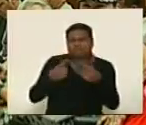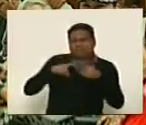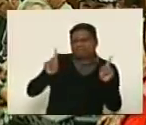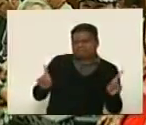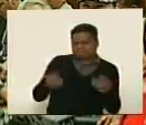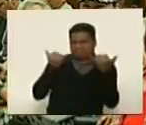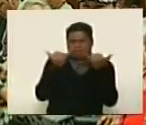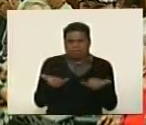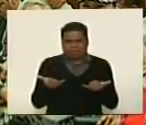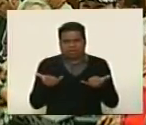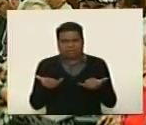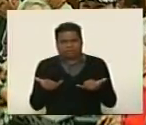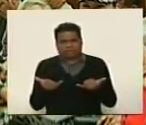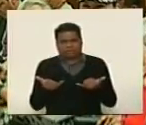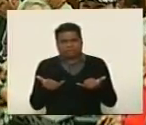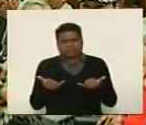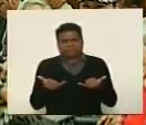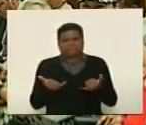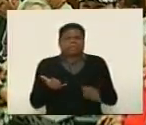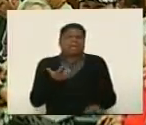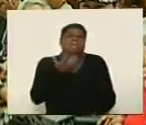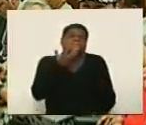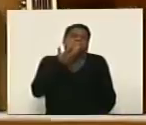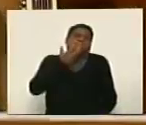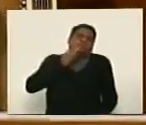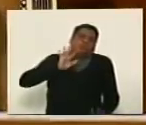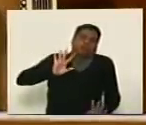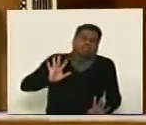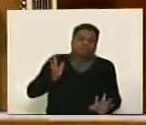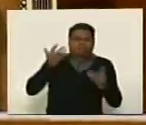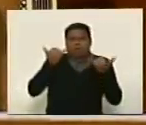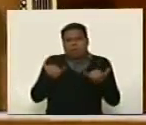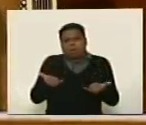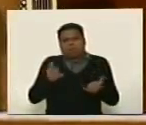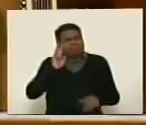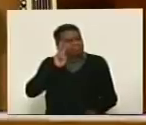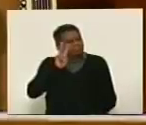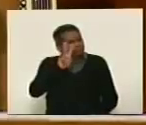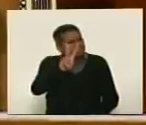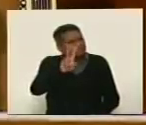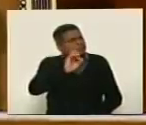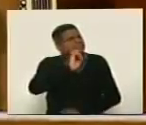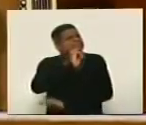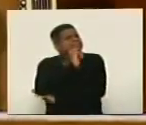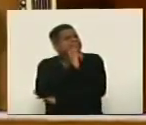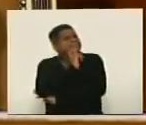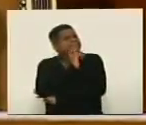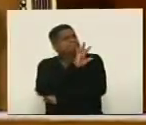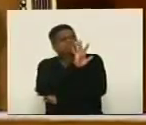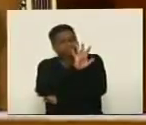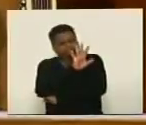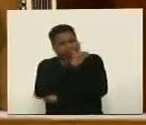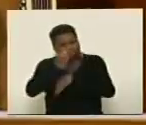allí. Y si uno ve más lejos, pudiera plantearse inclusive, compañera vicepresidenta,